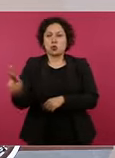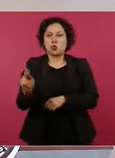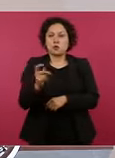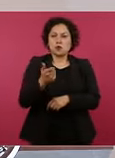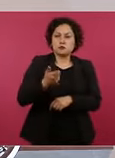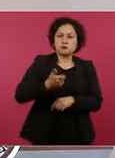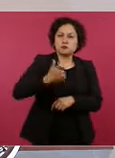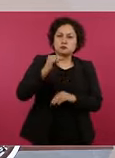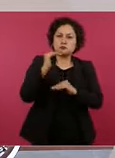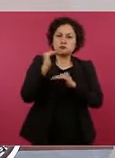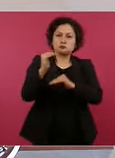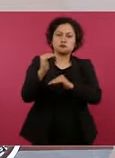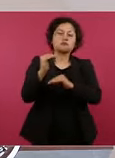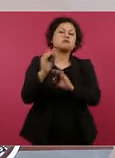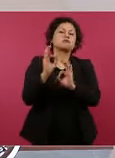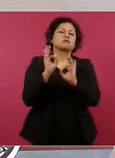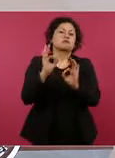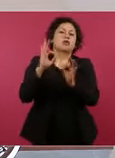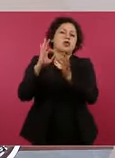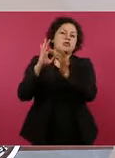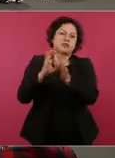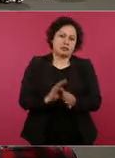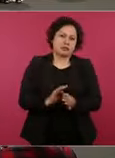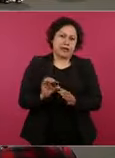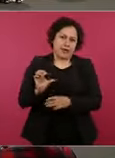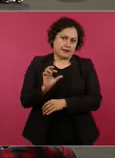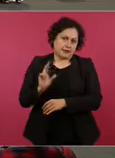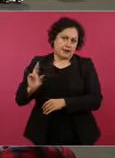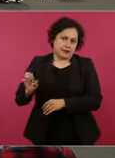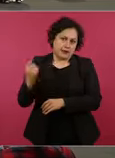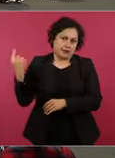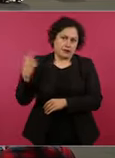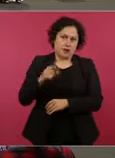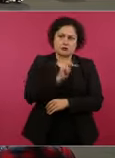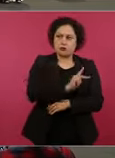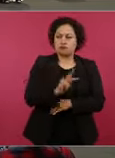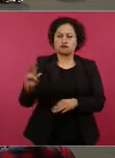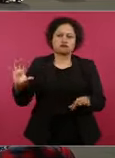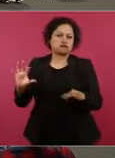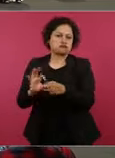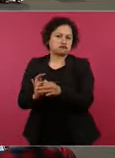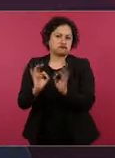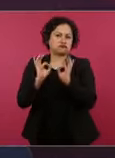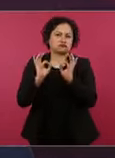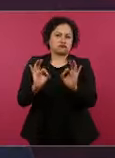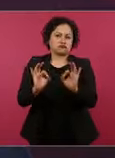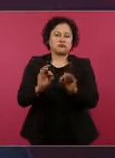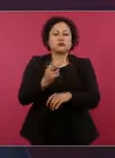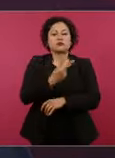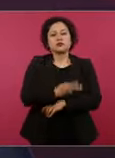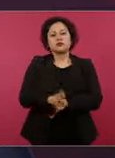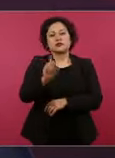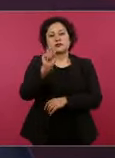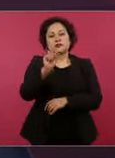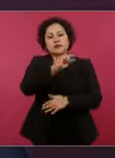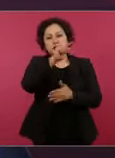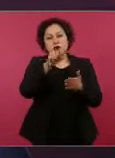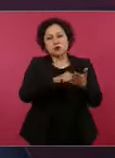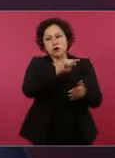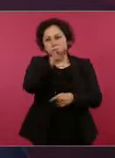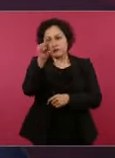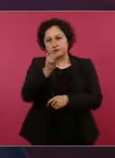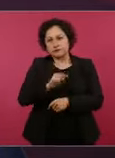máximos establecidos por la CRE, como ya les había mencionado, en las 220 regiones. Vamos ahora en el caso del